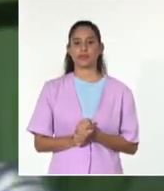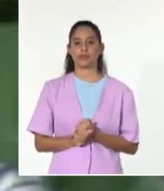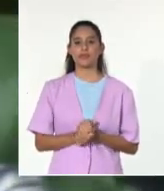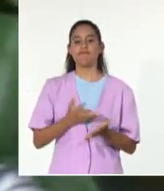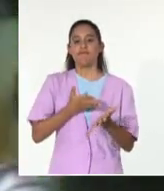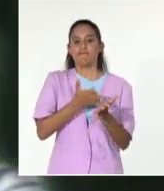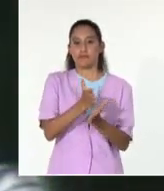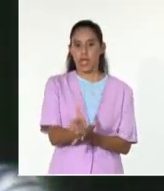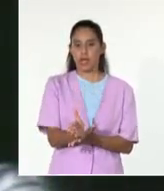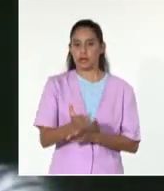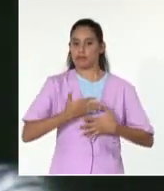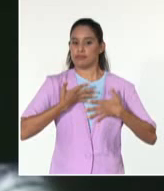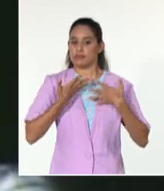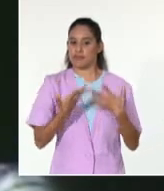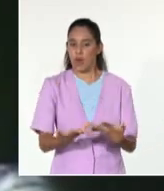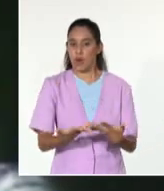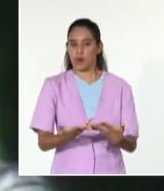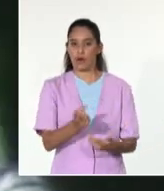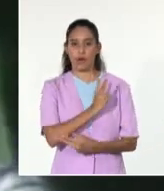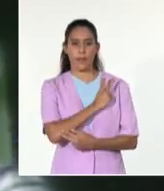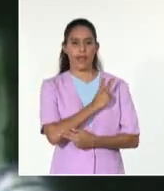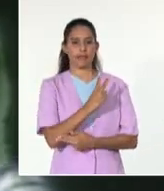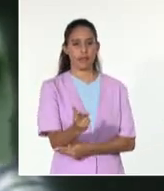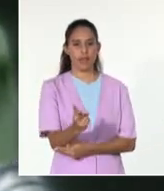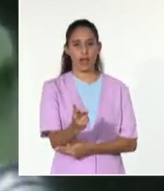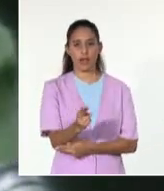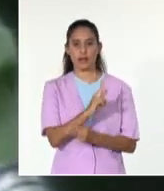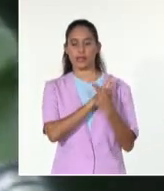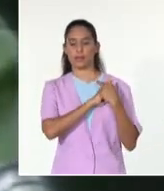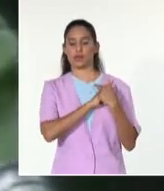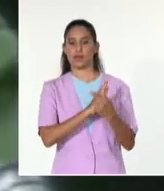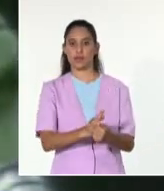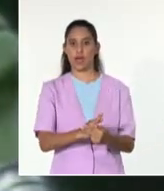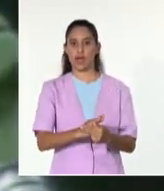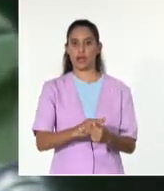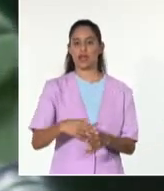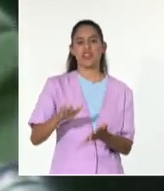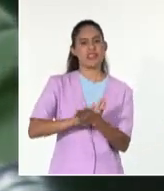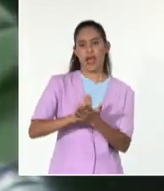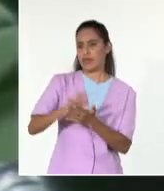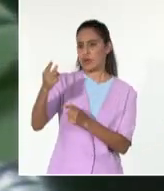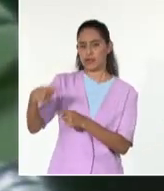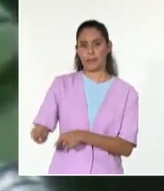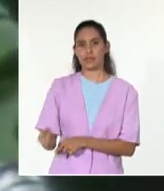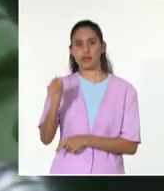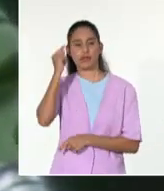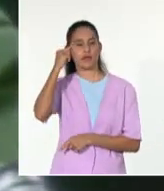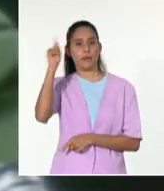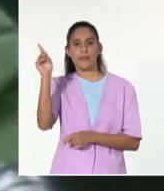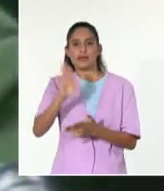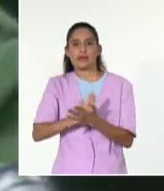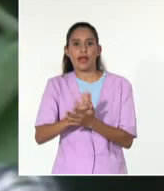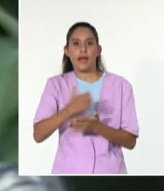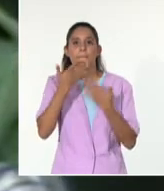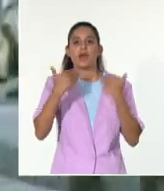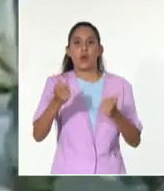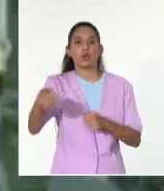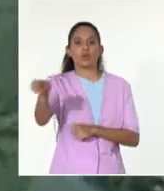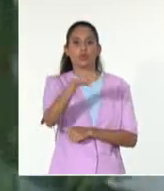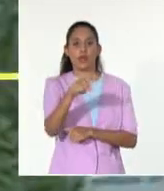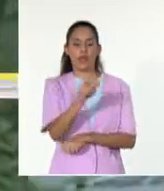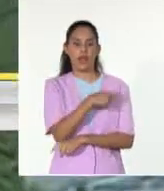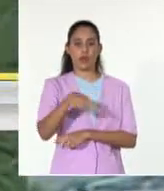orgullo. Nadie podrá llevar la seguridad que llevan ustedes. Y nadie podrá llevar los logros y